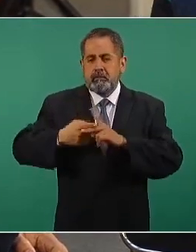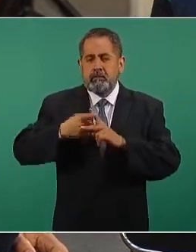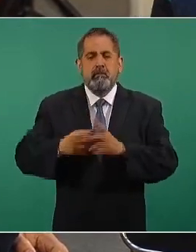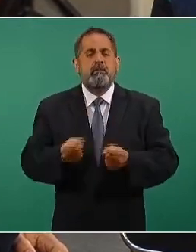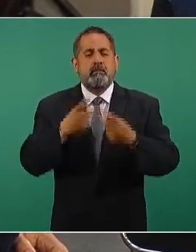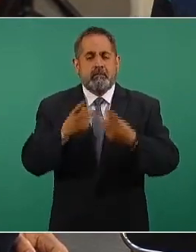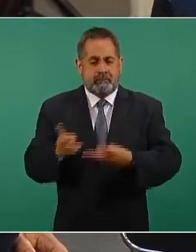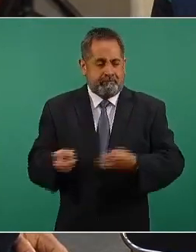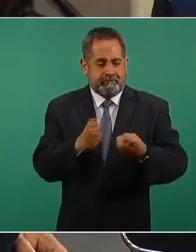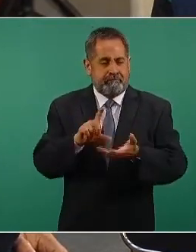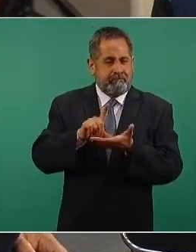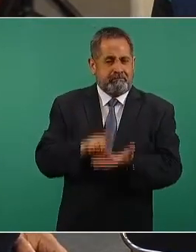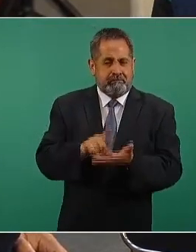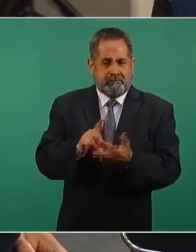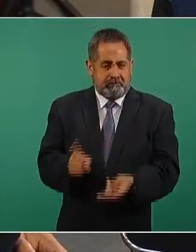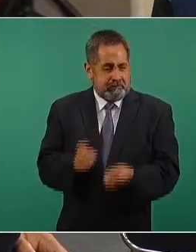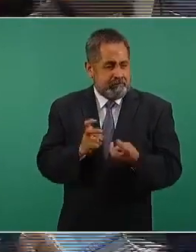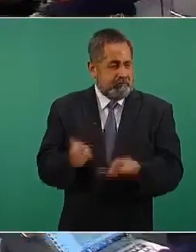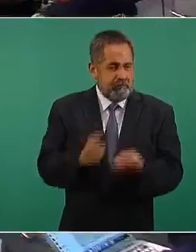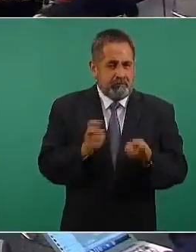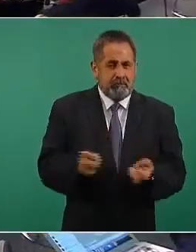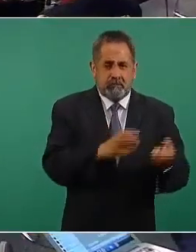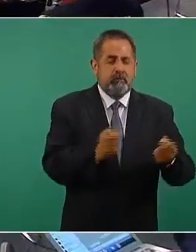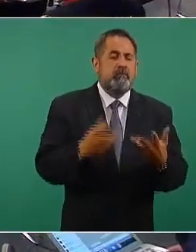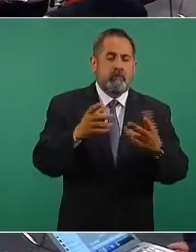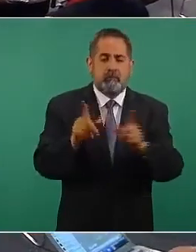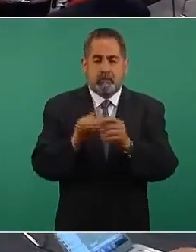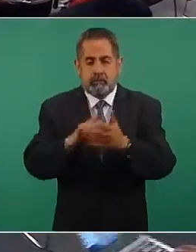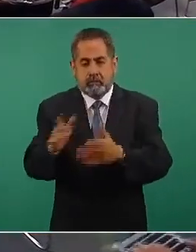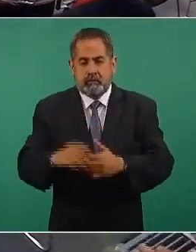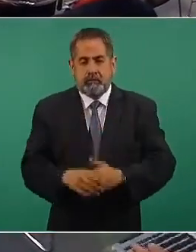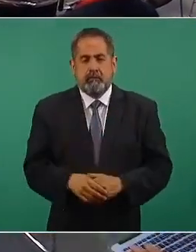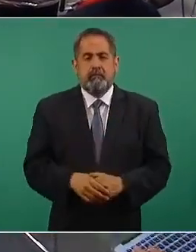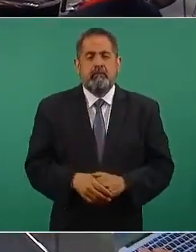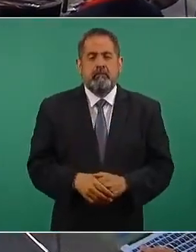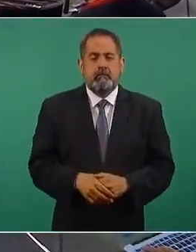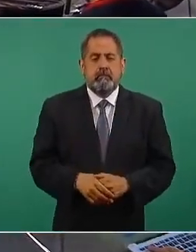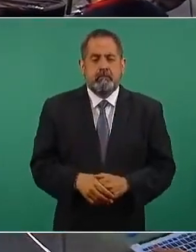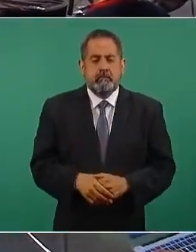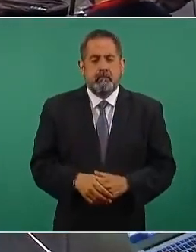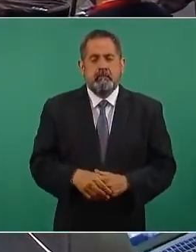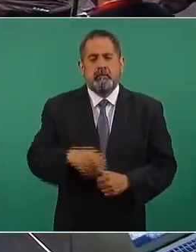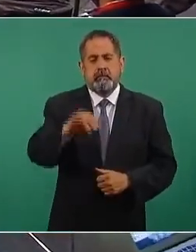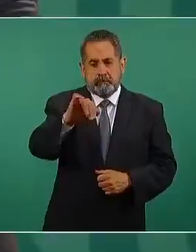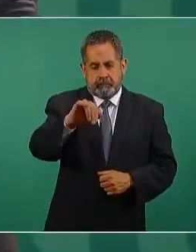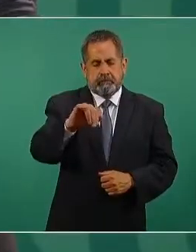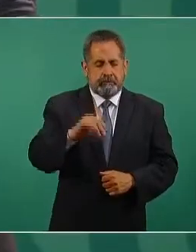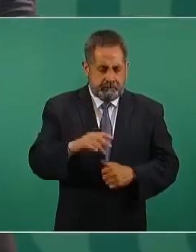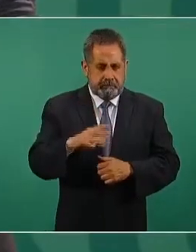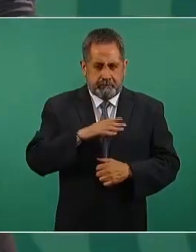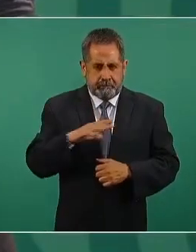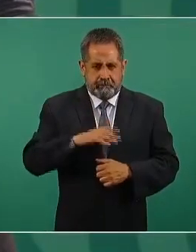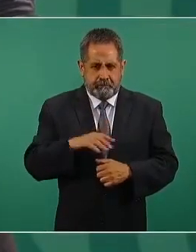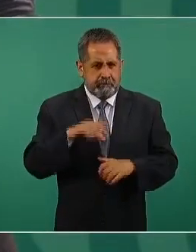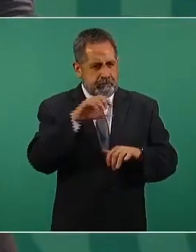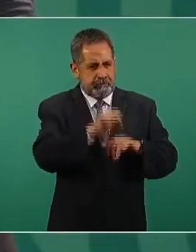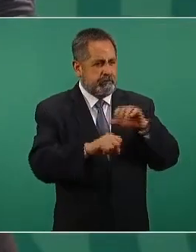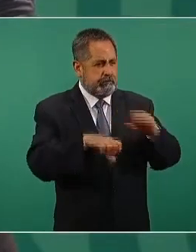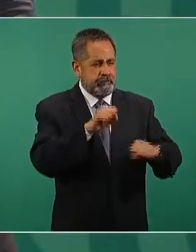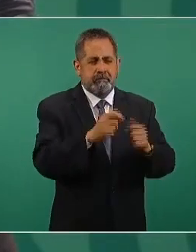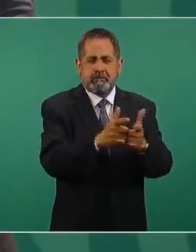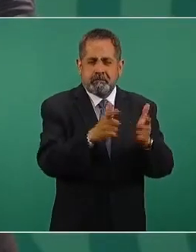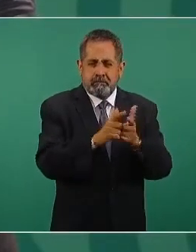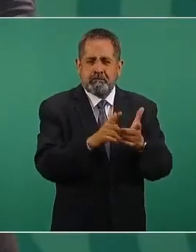se extraía en promedio de este sitio. Gracias. Sí, se detiene constantemente a bandas,